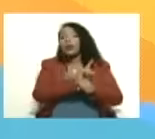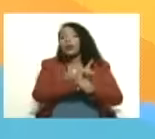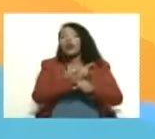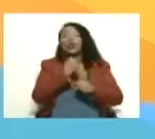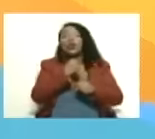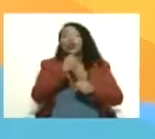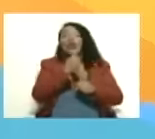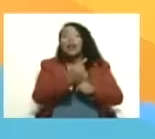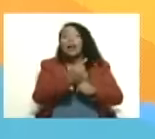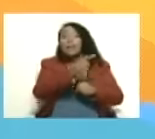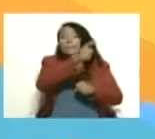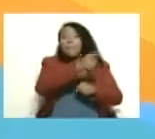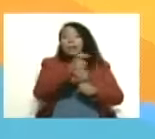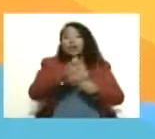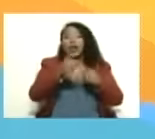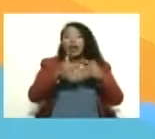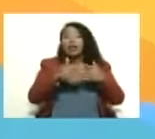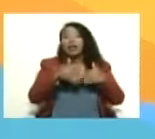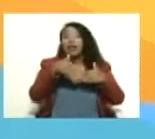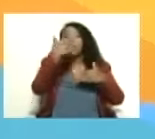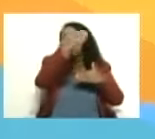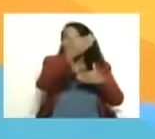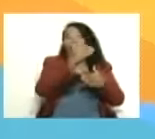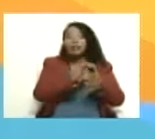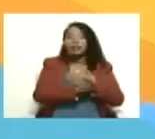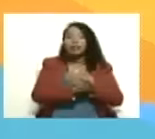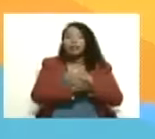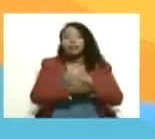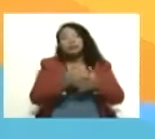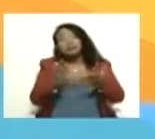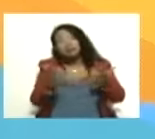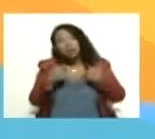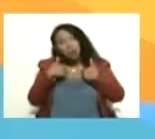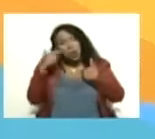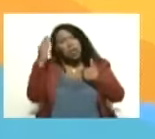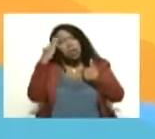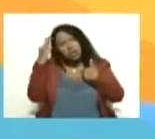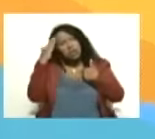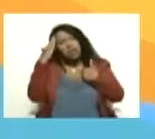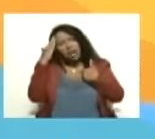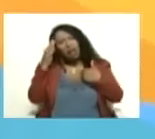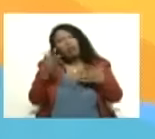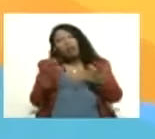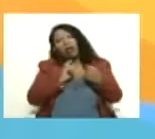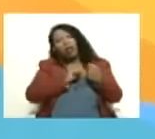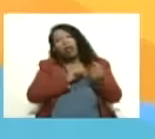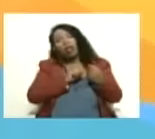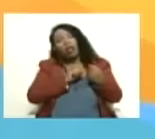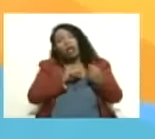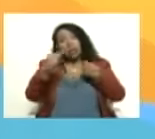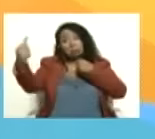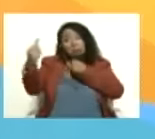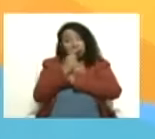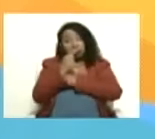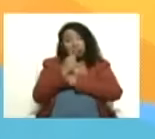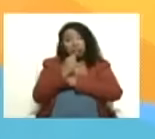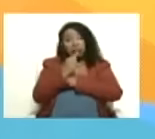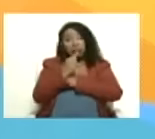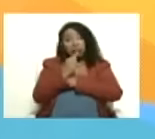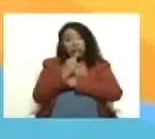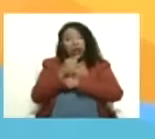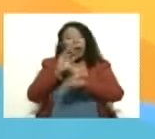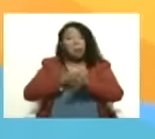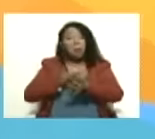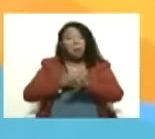con agentes extranjeros y yo sé que fue lo que se discutió Y si nos obligan por